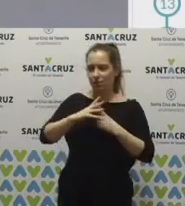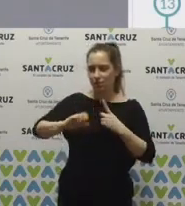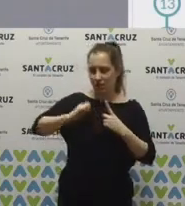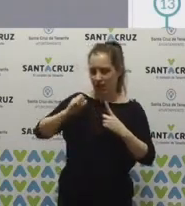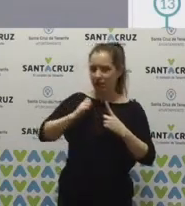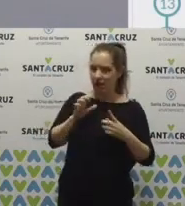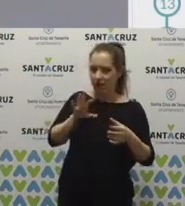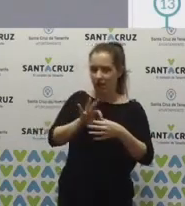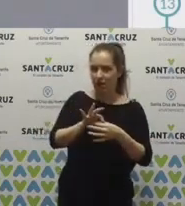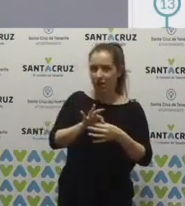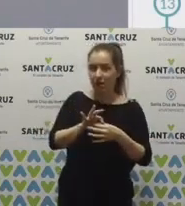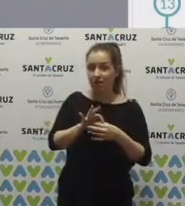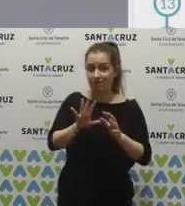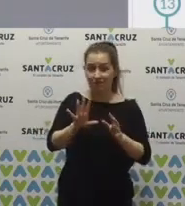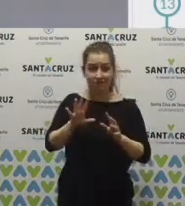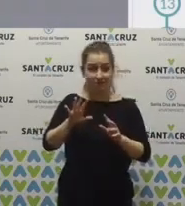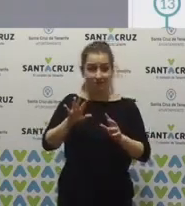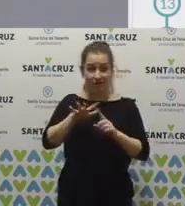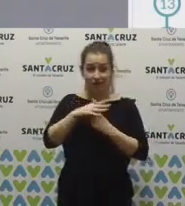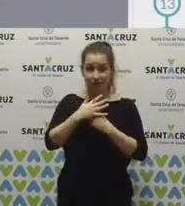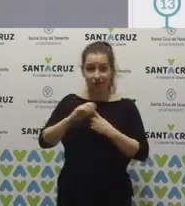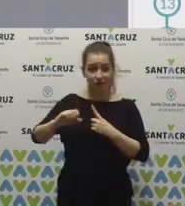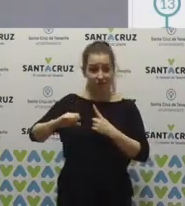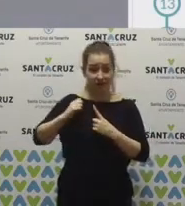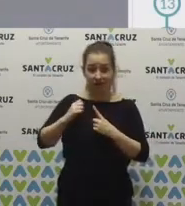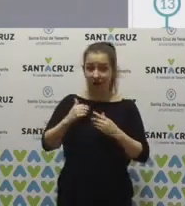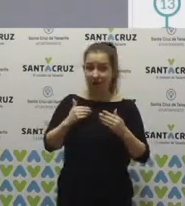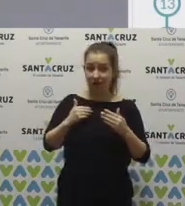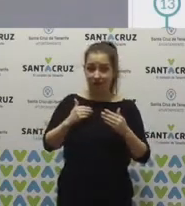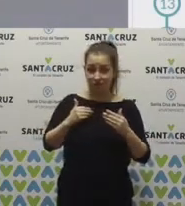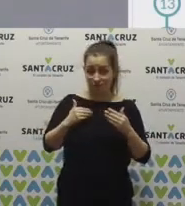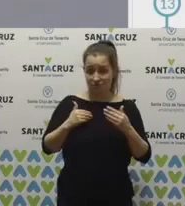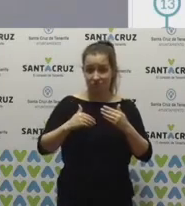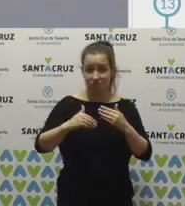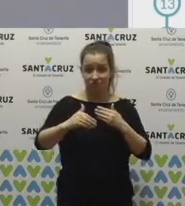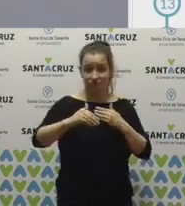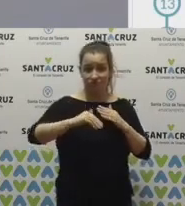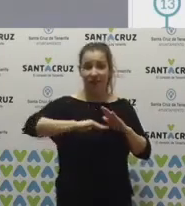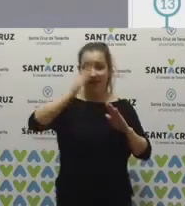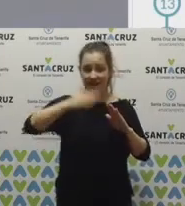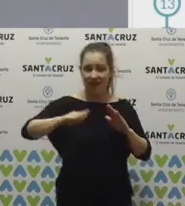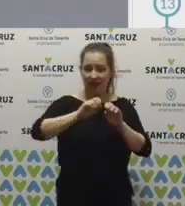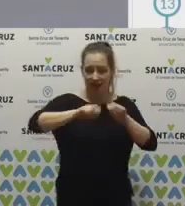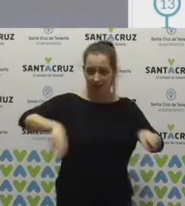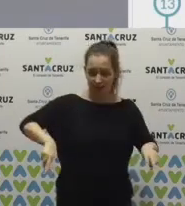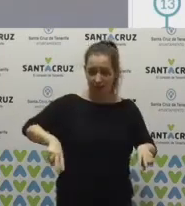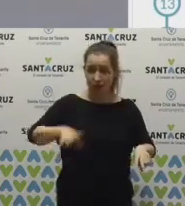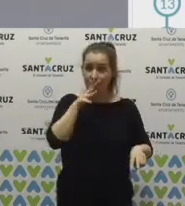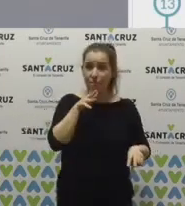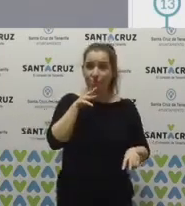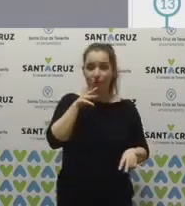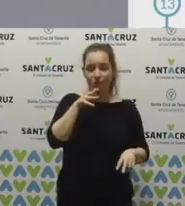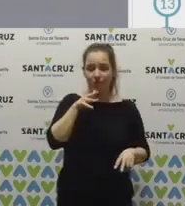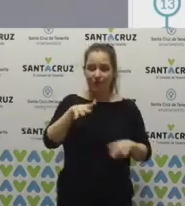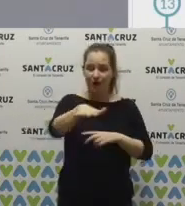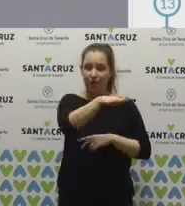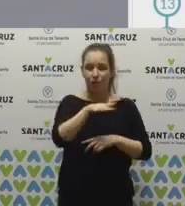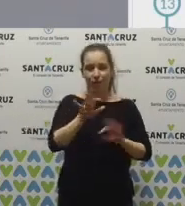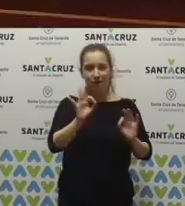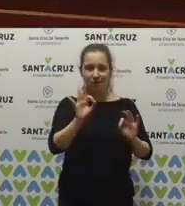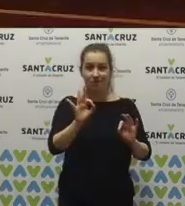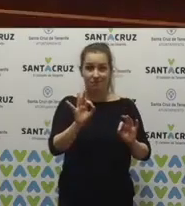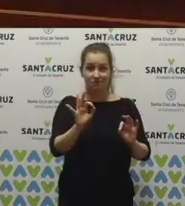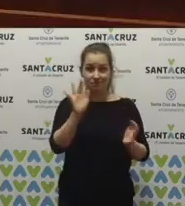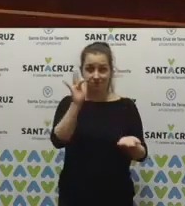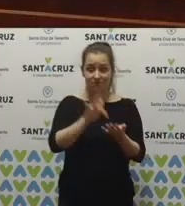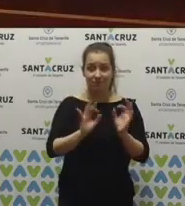en anaga se van a agravar porque la distancia marca un factor fundamental por lo tanto a mí estará la consejería de